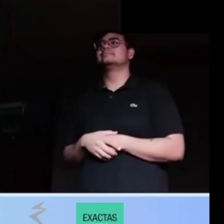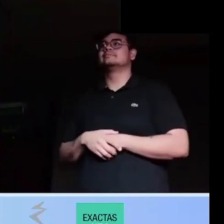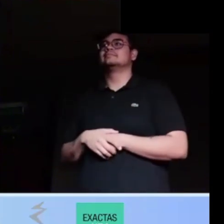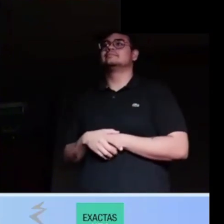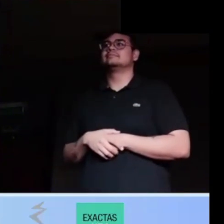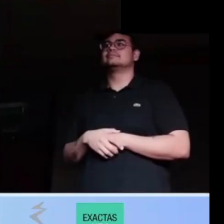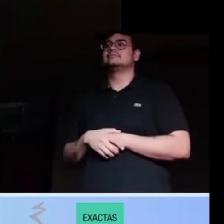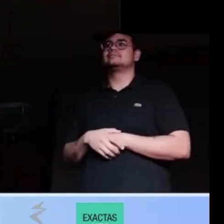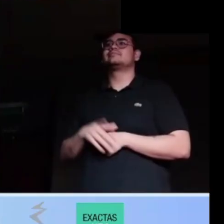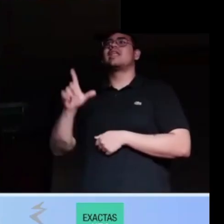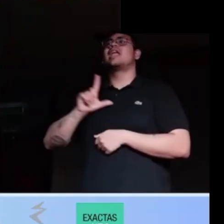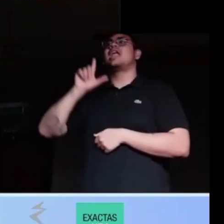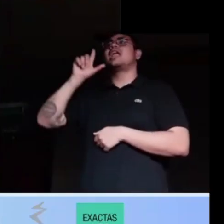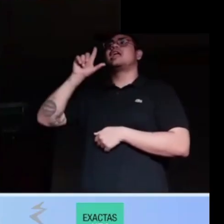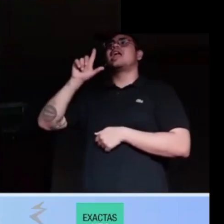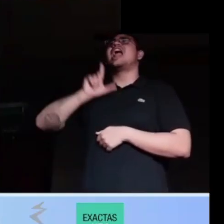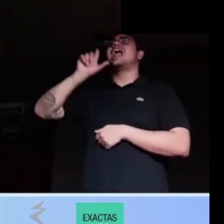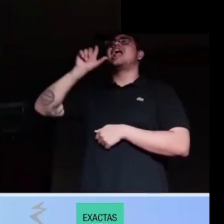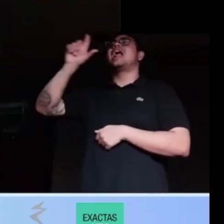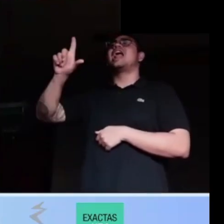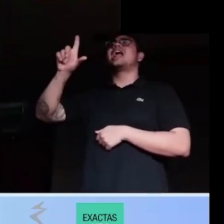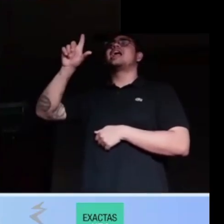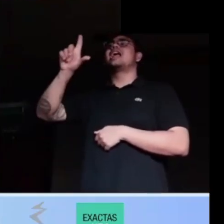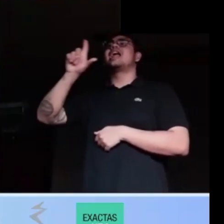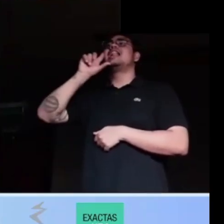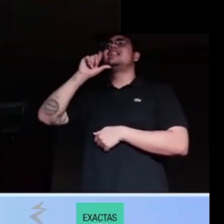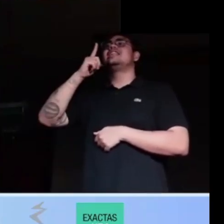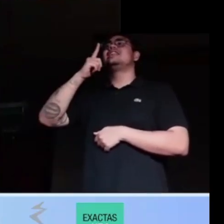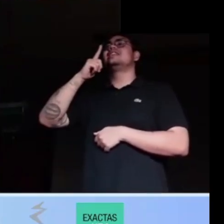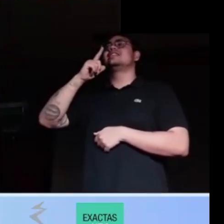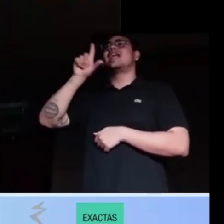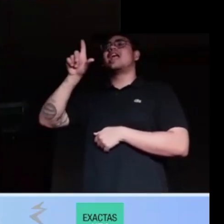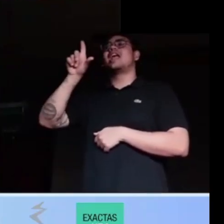poder seguir enseñando la física.